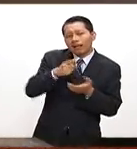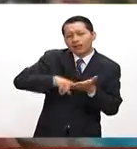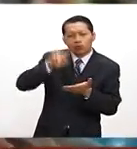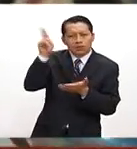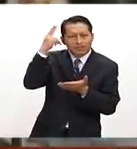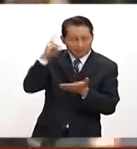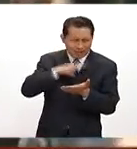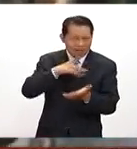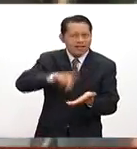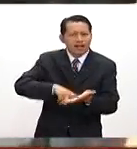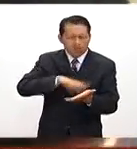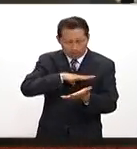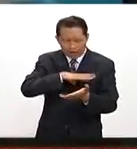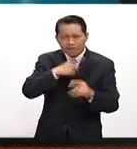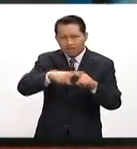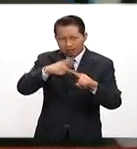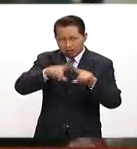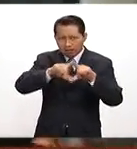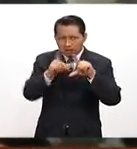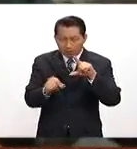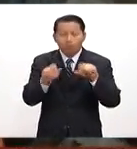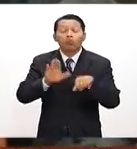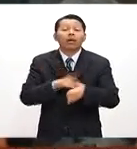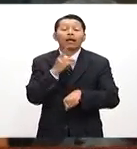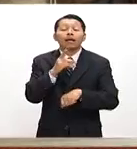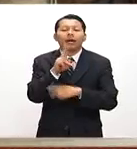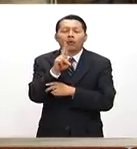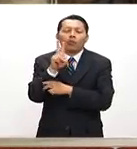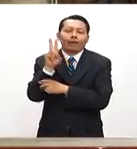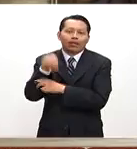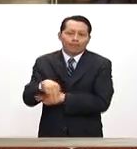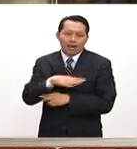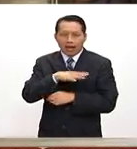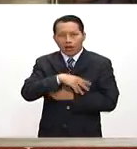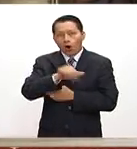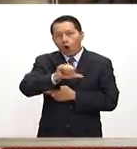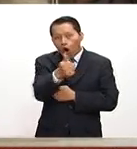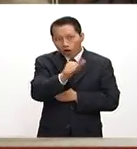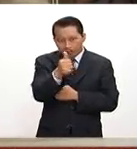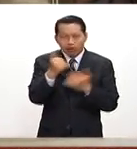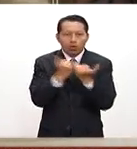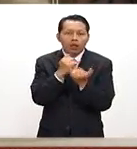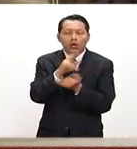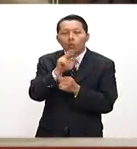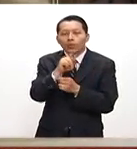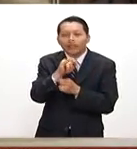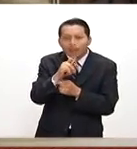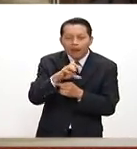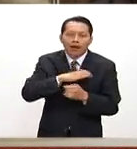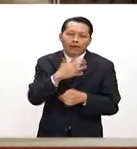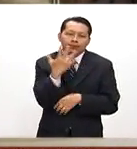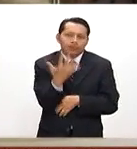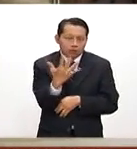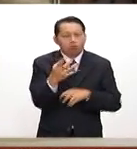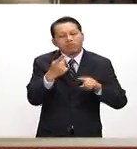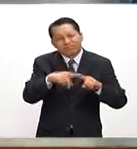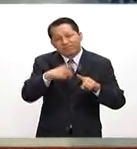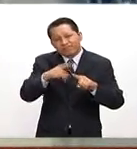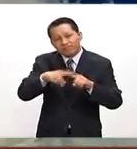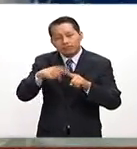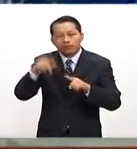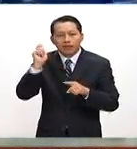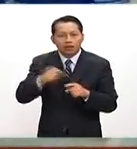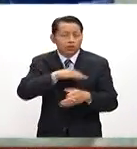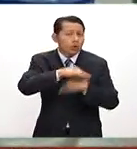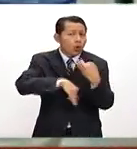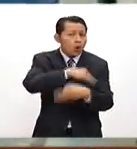país tienen incubadoras. En el caso de la Universidad del Valle de México tenemos 11 incubadoras, la Unitec tiene 5 incubadoras. Entonces, pero